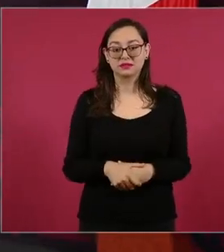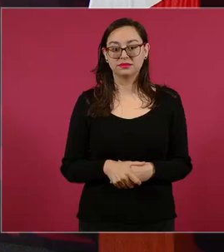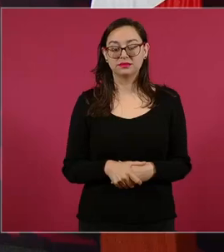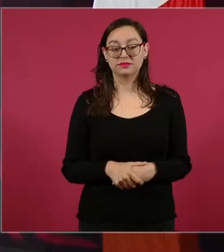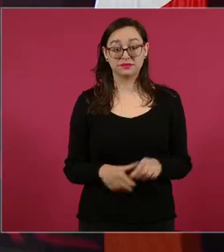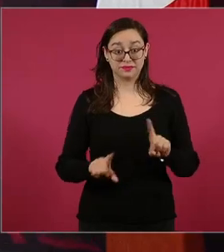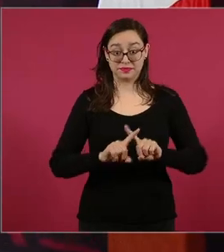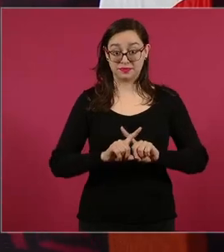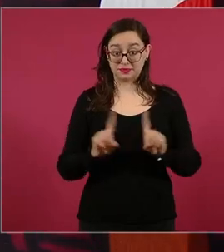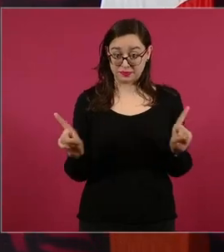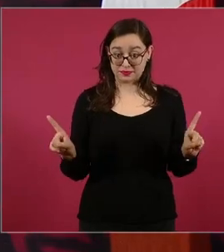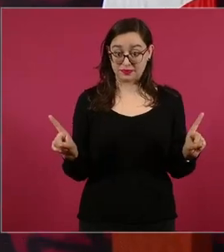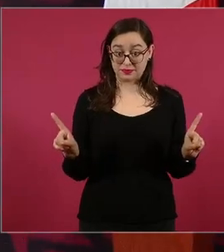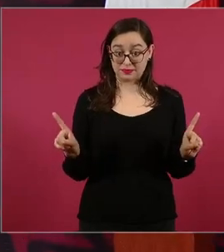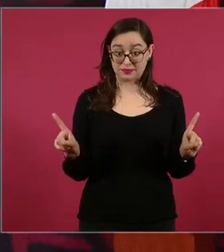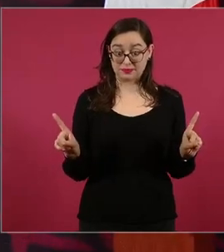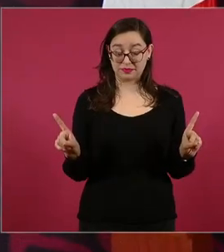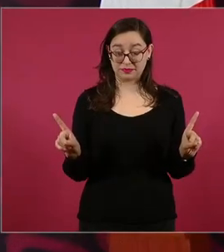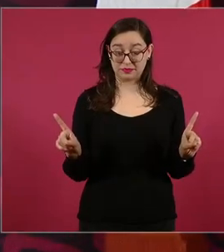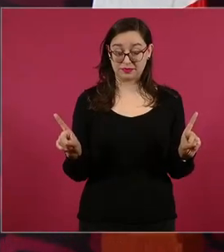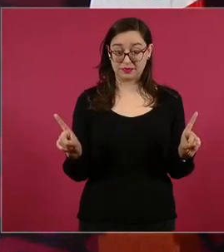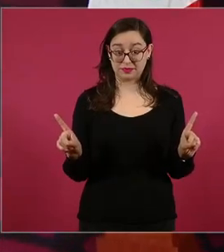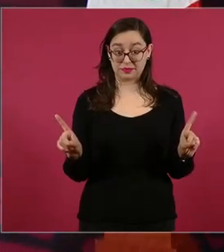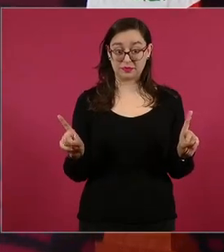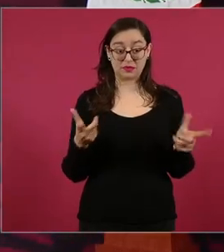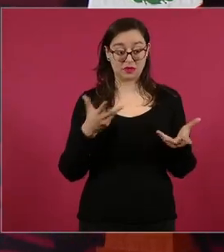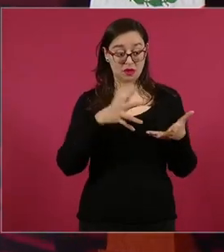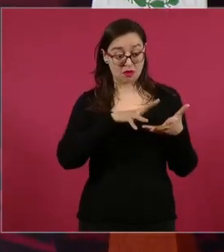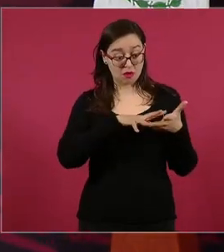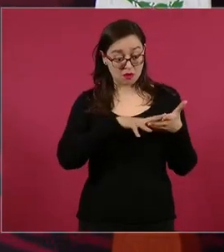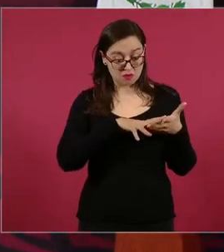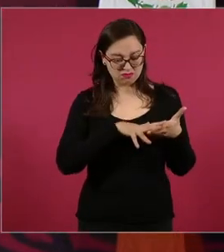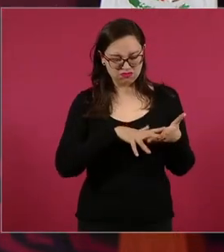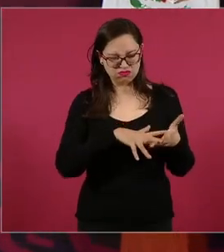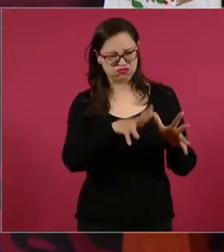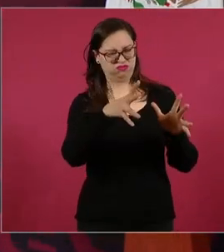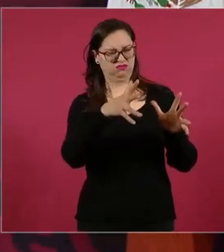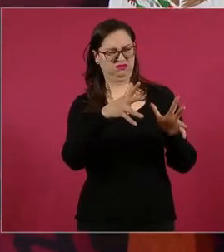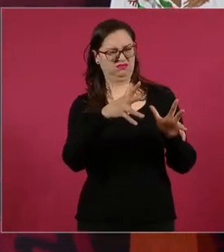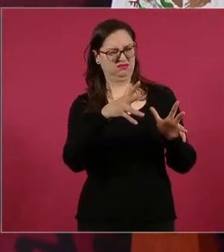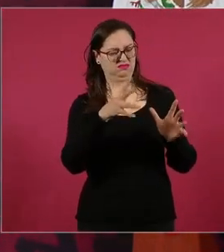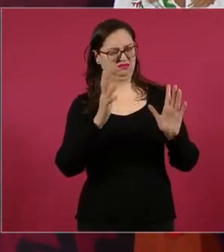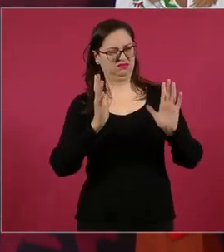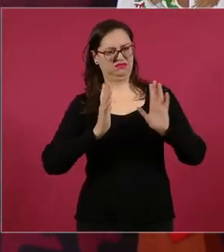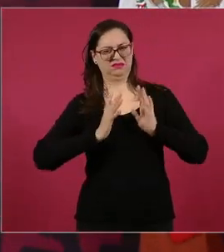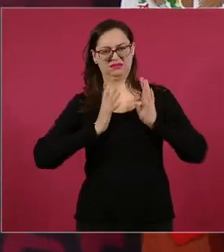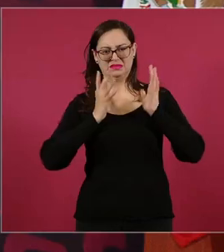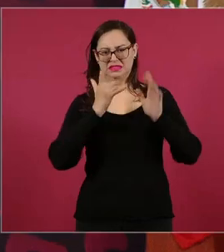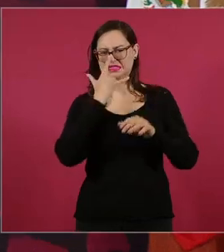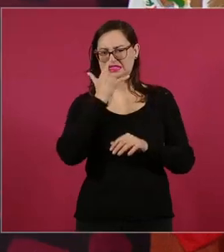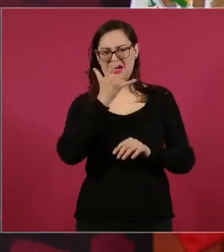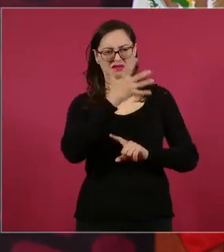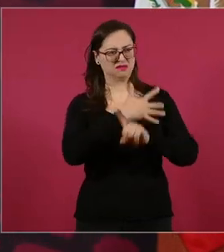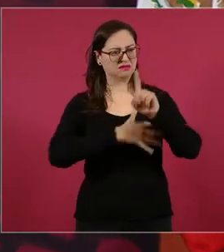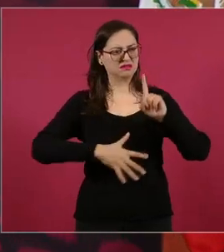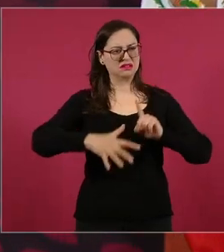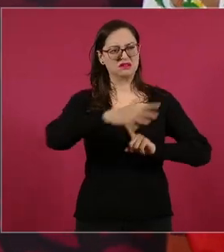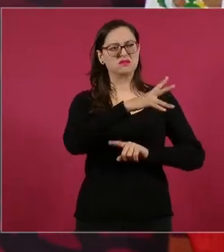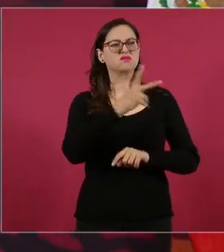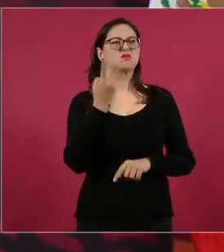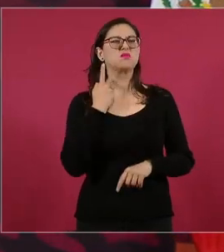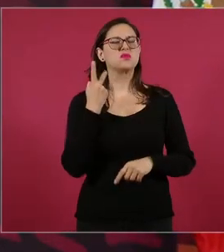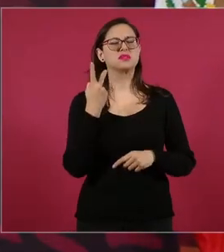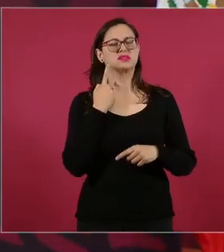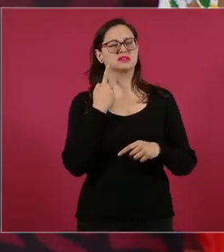contrario, la violencia enrarece el ambiente